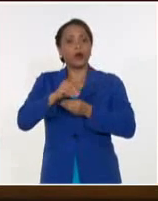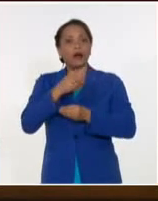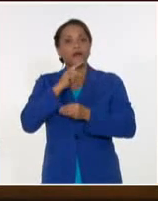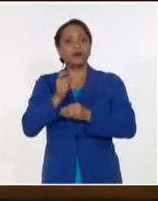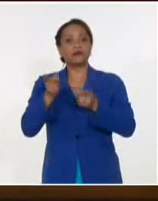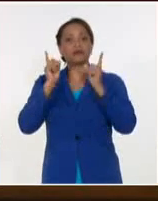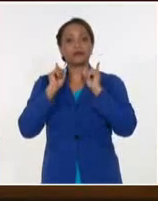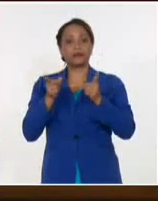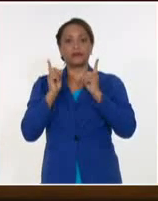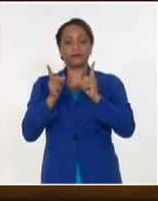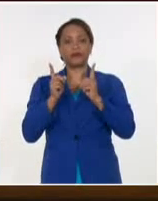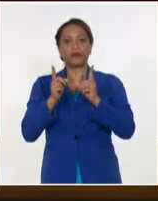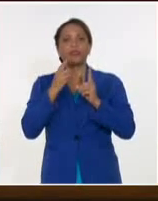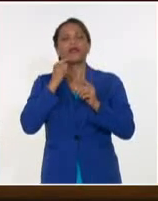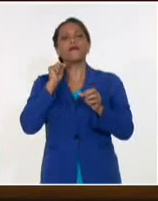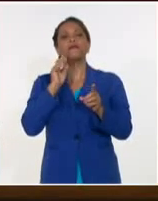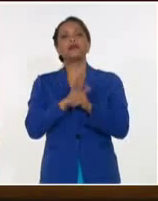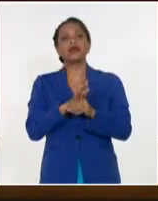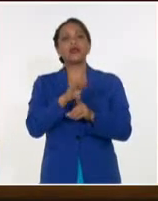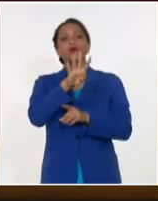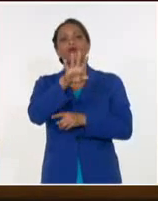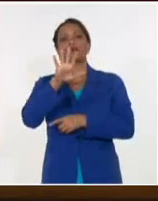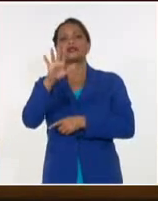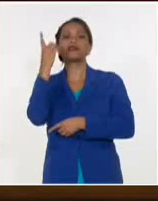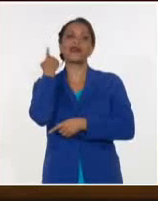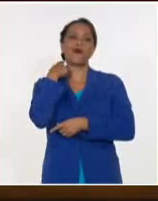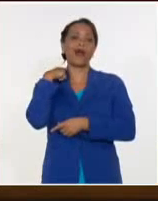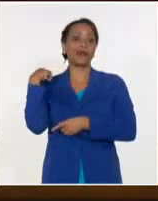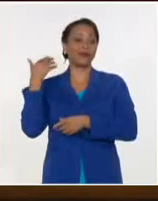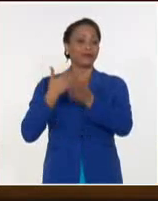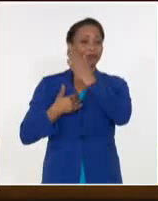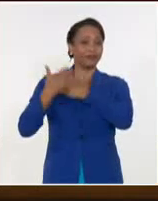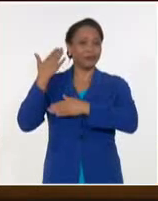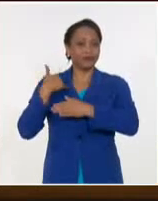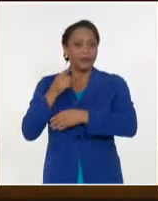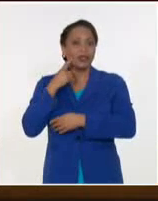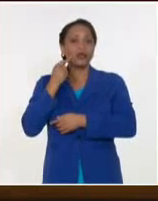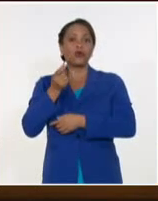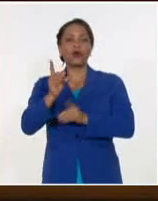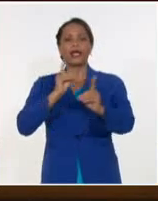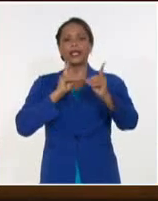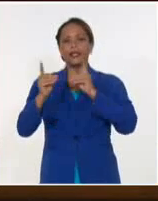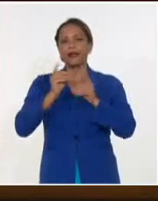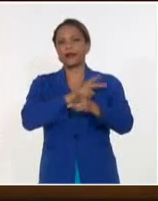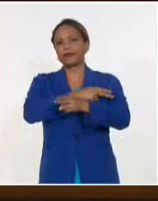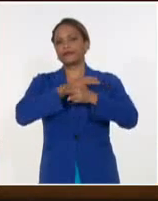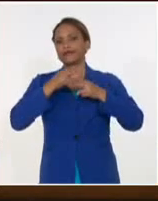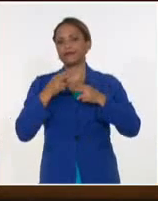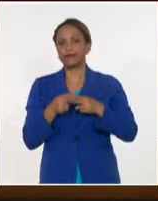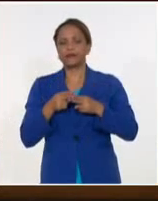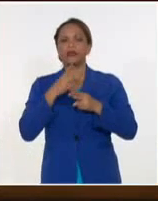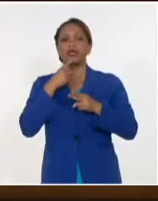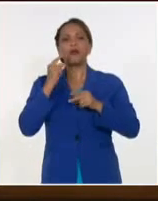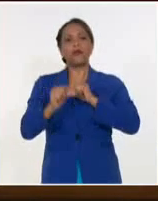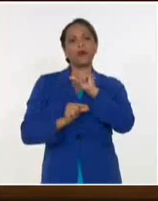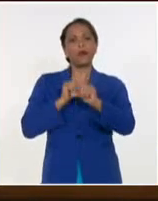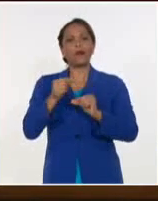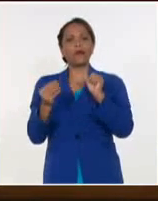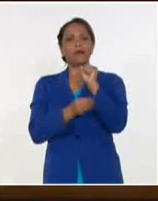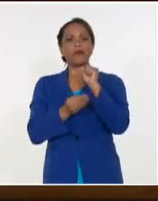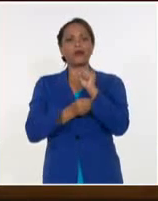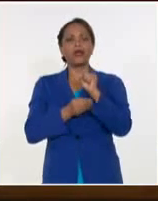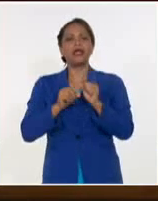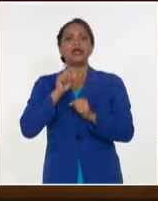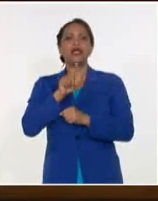política empezaron hace 45 años con aquellos diálogos históricos, se fortalecieron en la última década